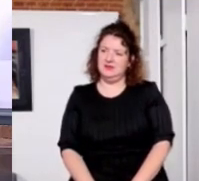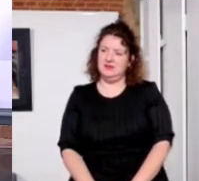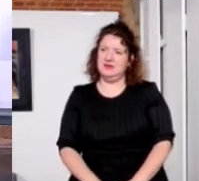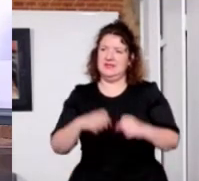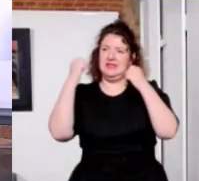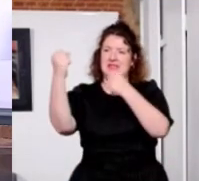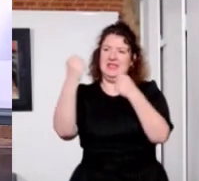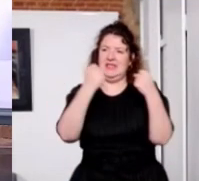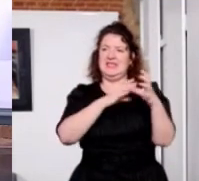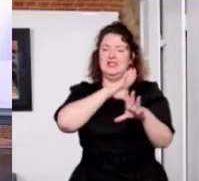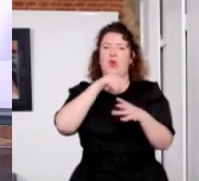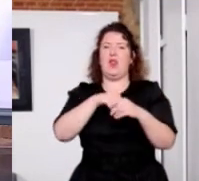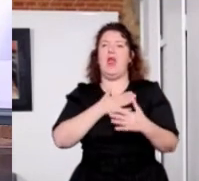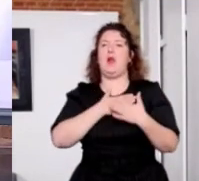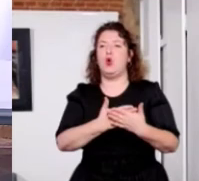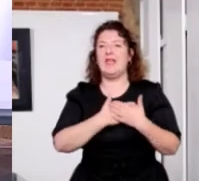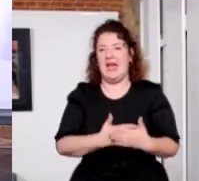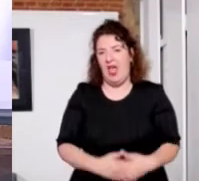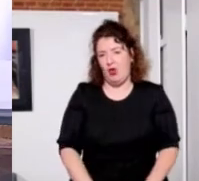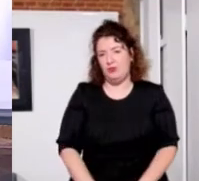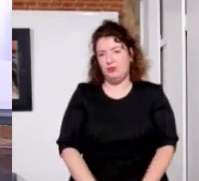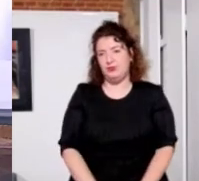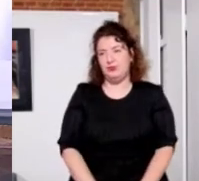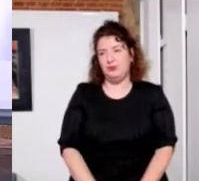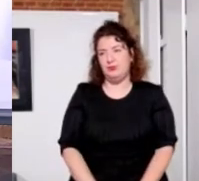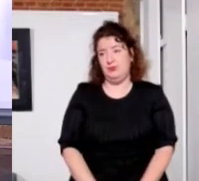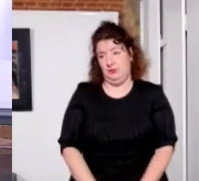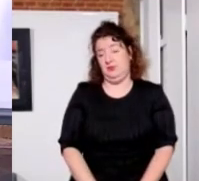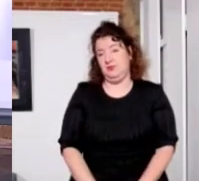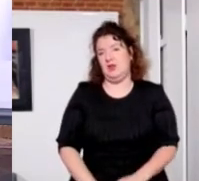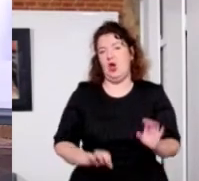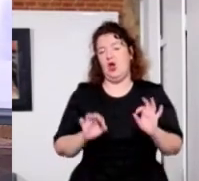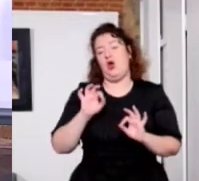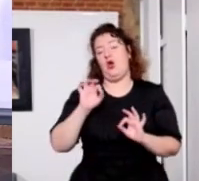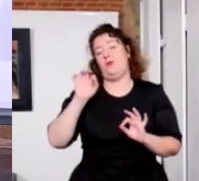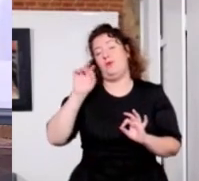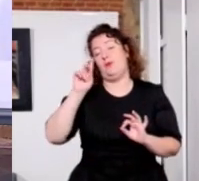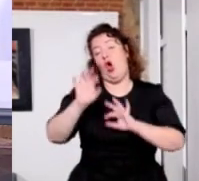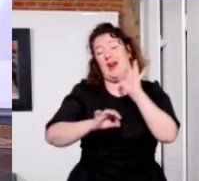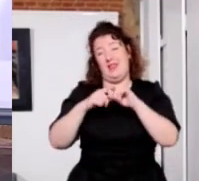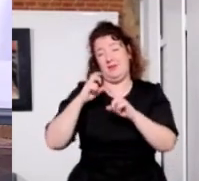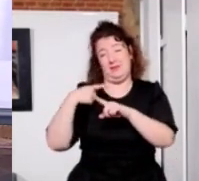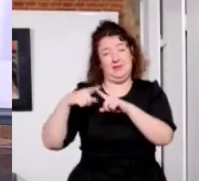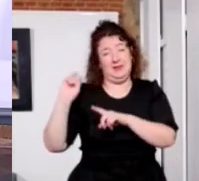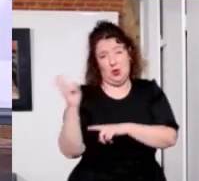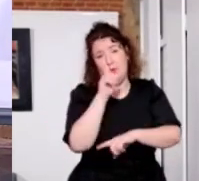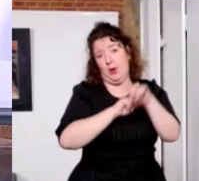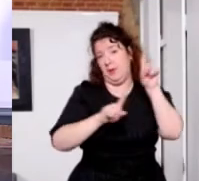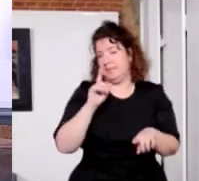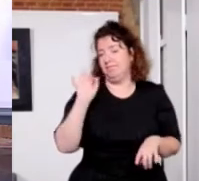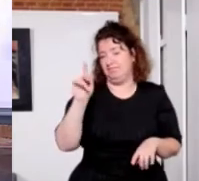La institucionalización del voluntariado, otro problema de las organizaciones. Pues miren, fíjense que